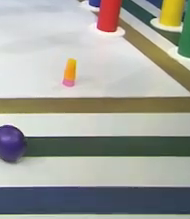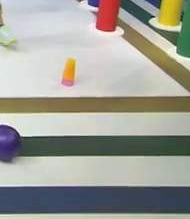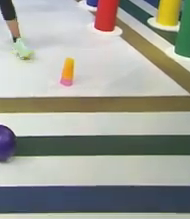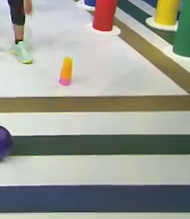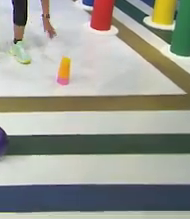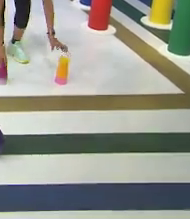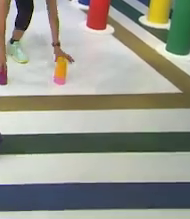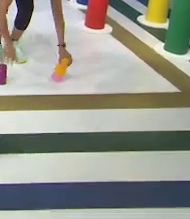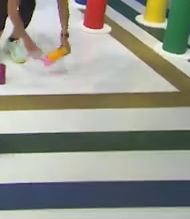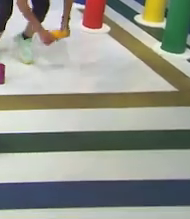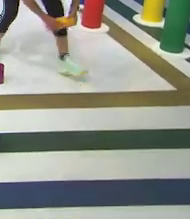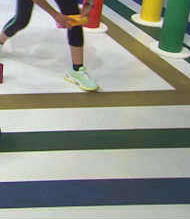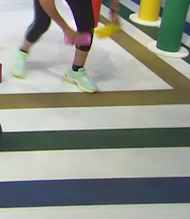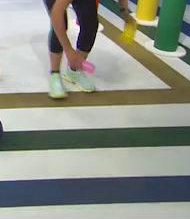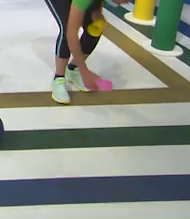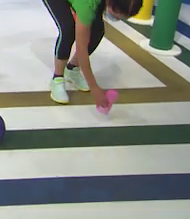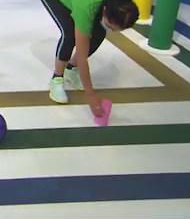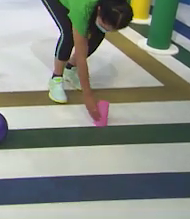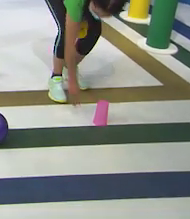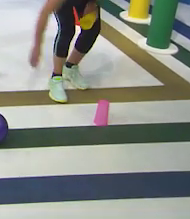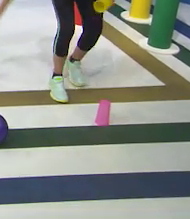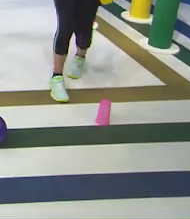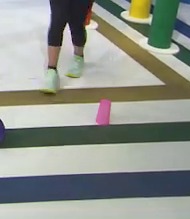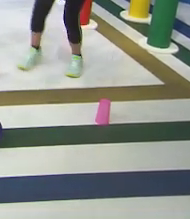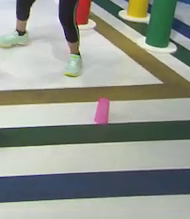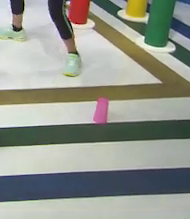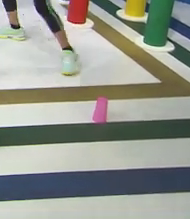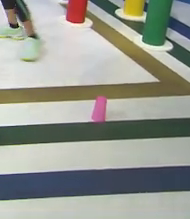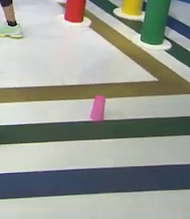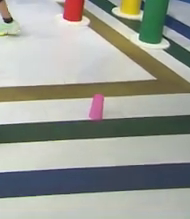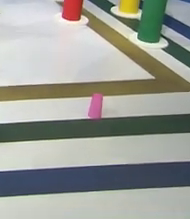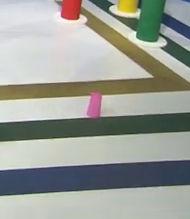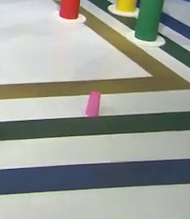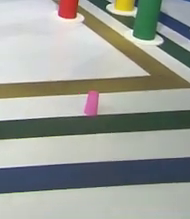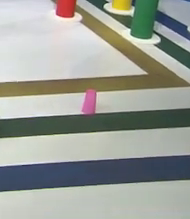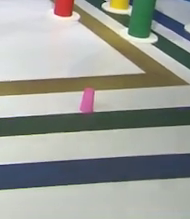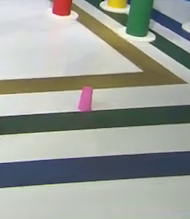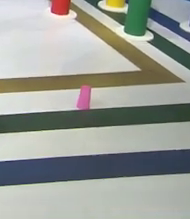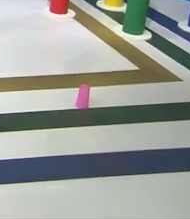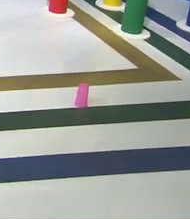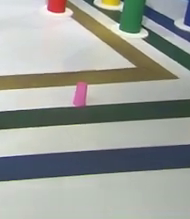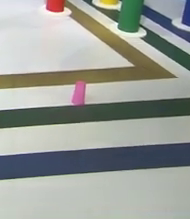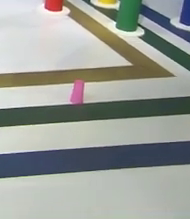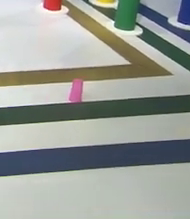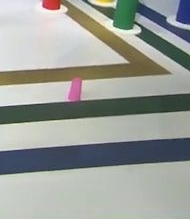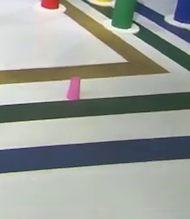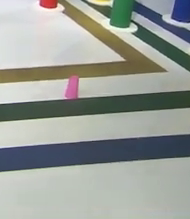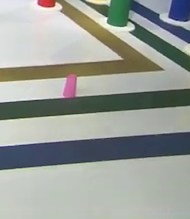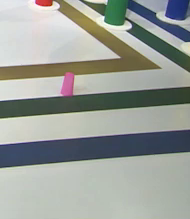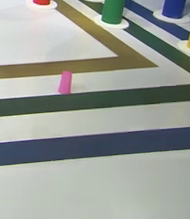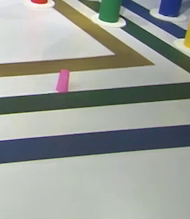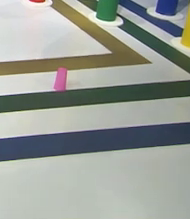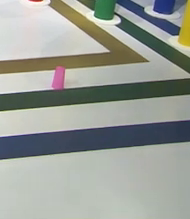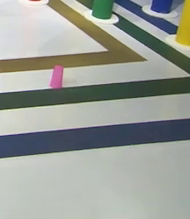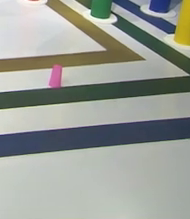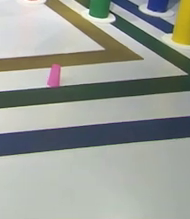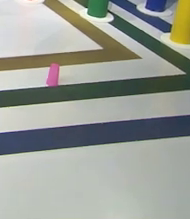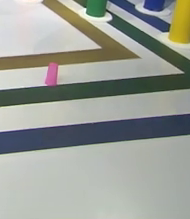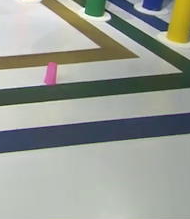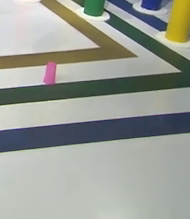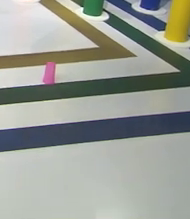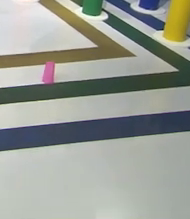de vuelta da muy bien el gatito esta liga hay muchas vueltas empieza a tu poder